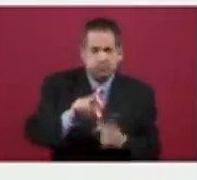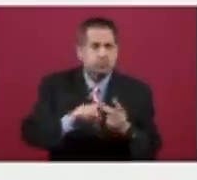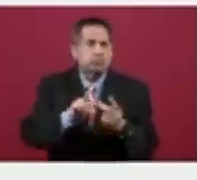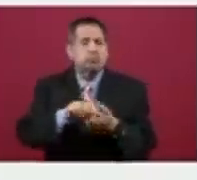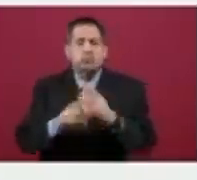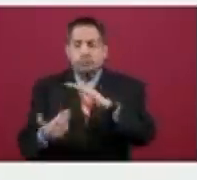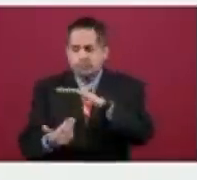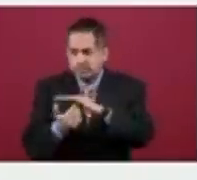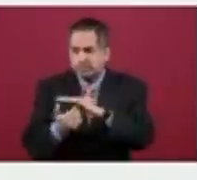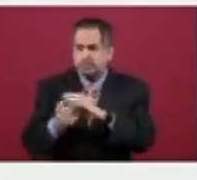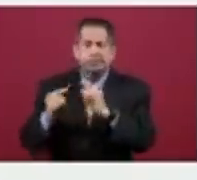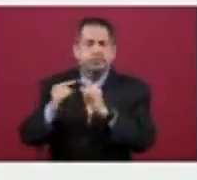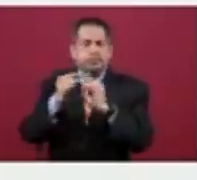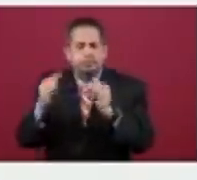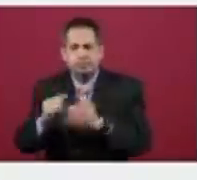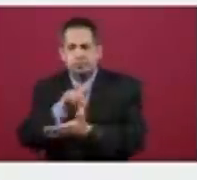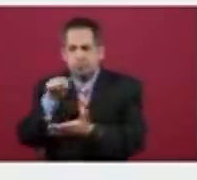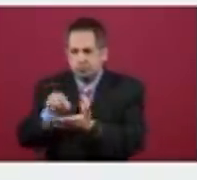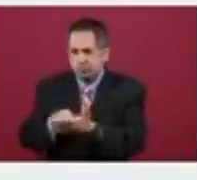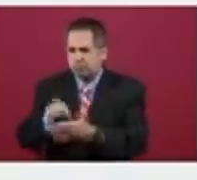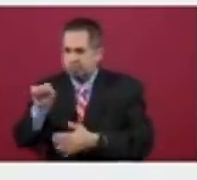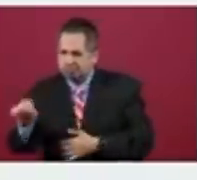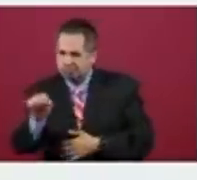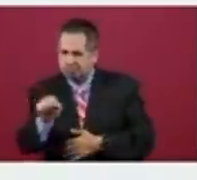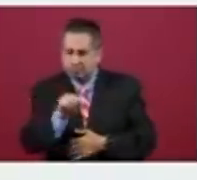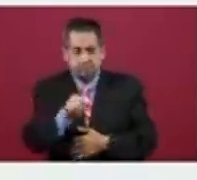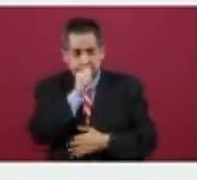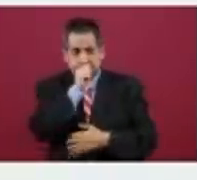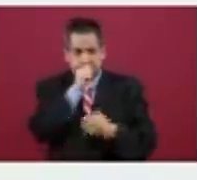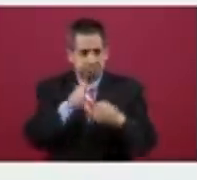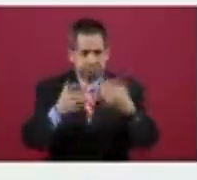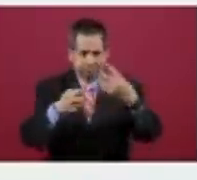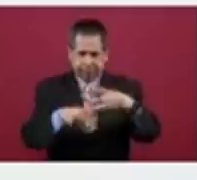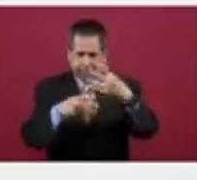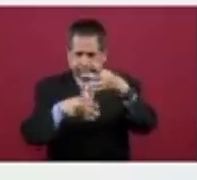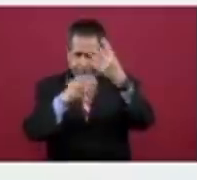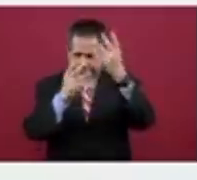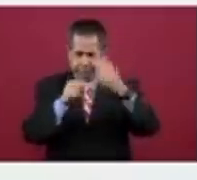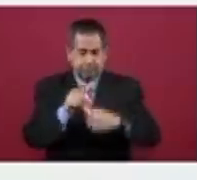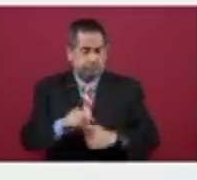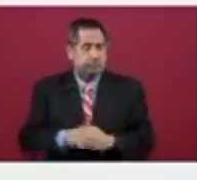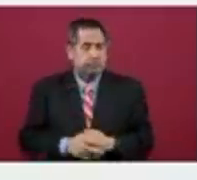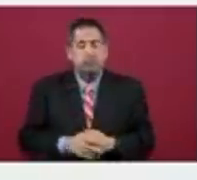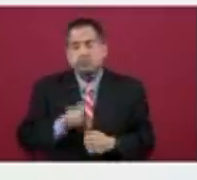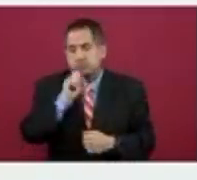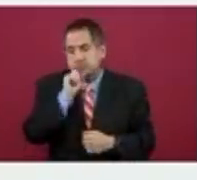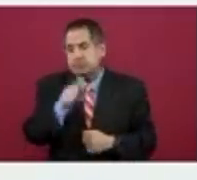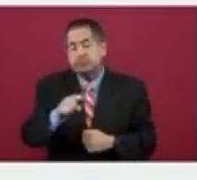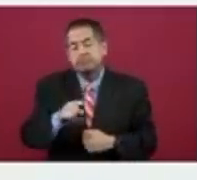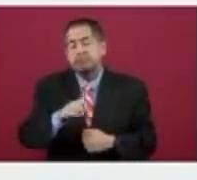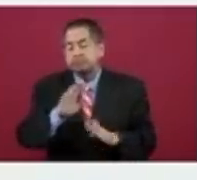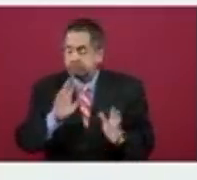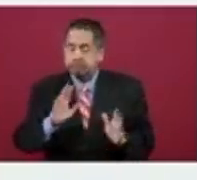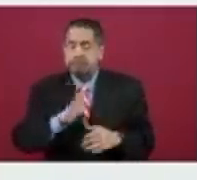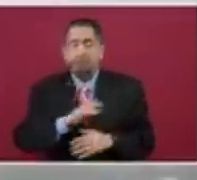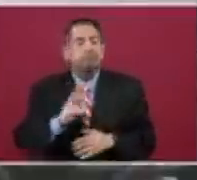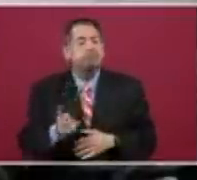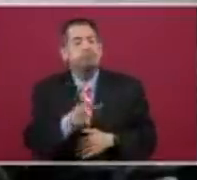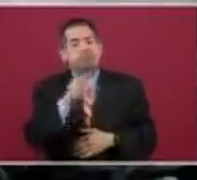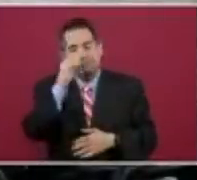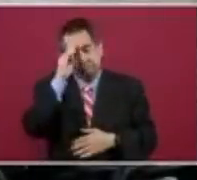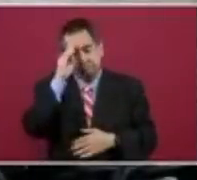mesas. Igual que en algunas otras ocasiones, vamos a tomar en cuenta lo que es